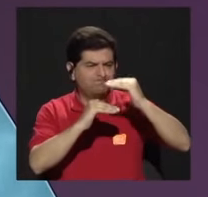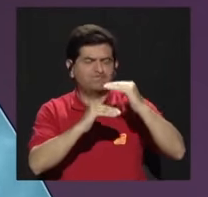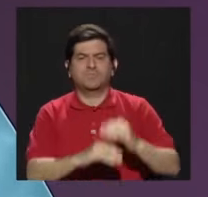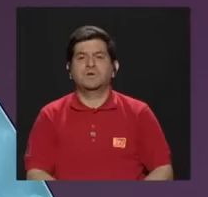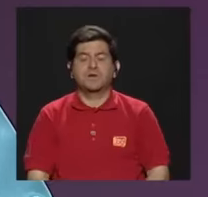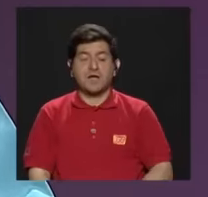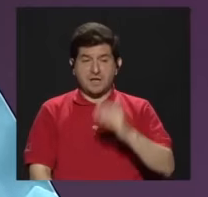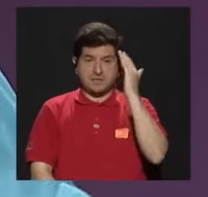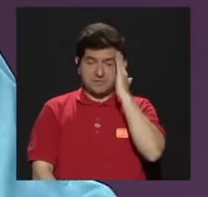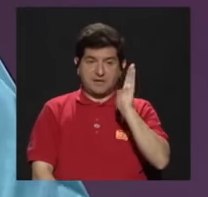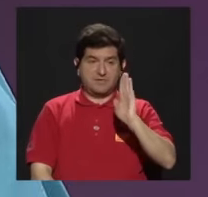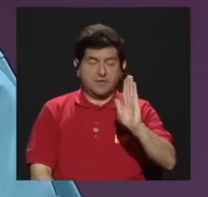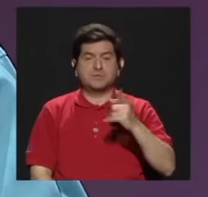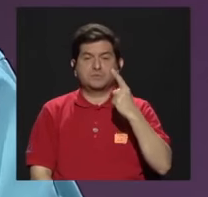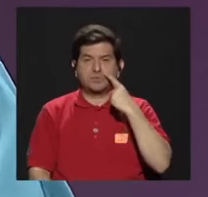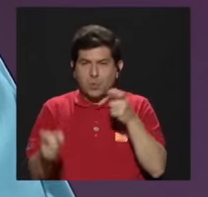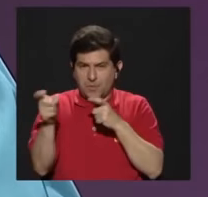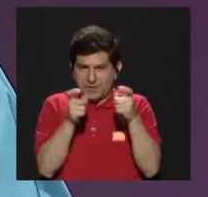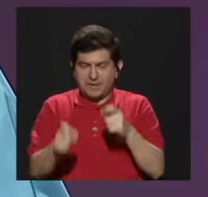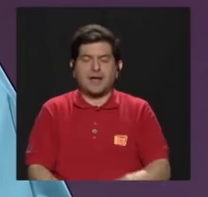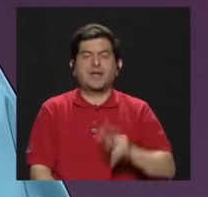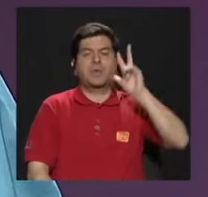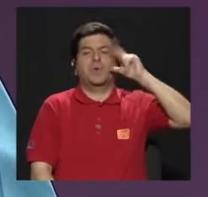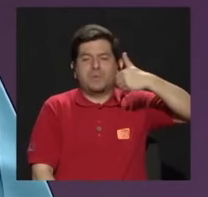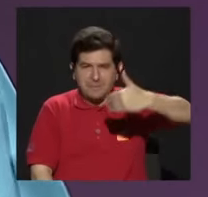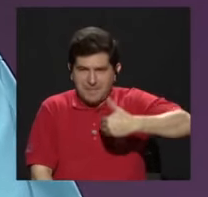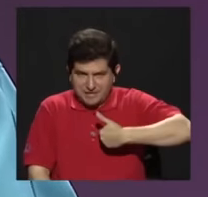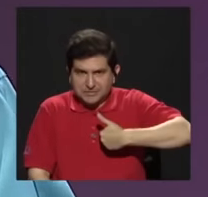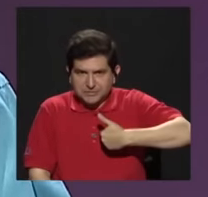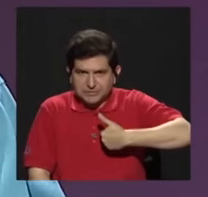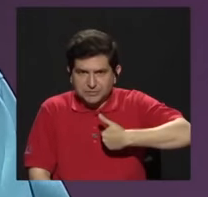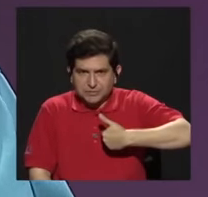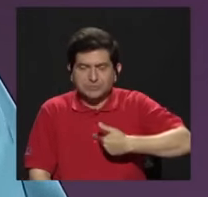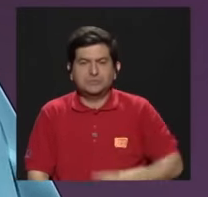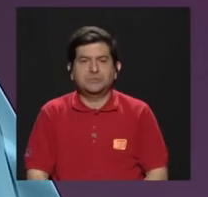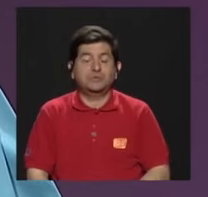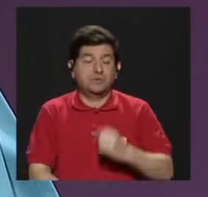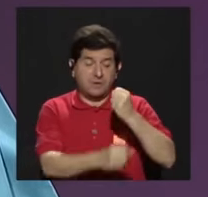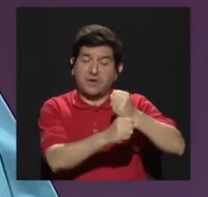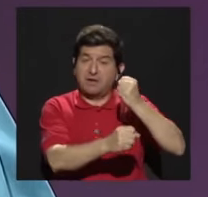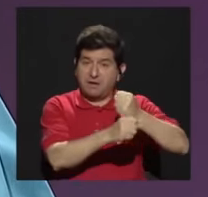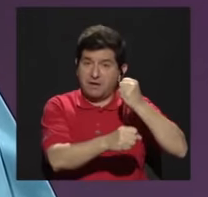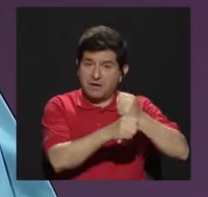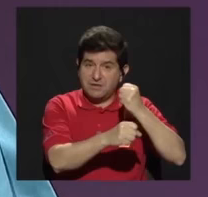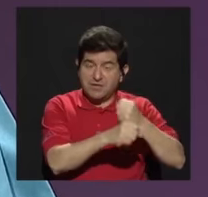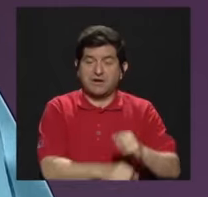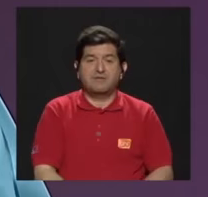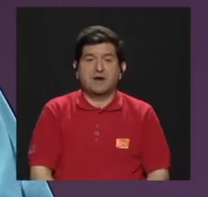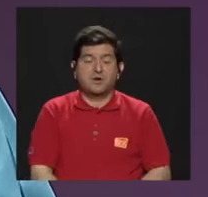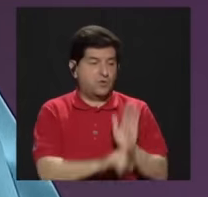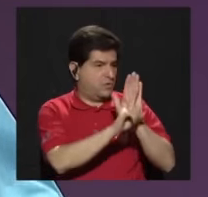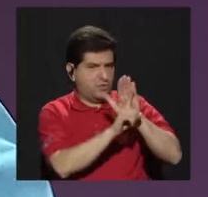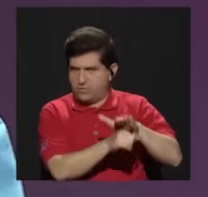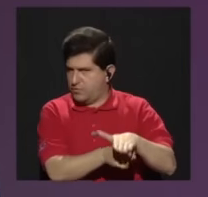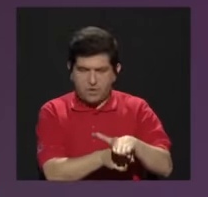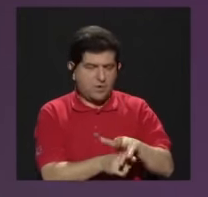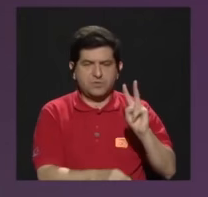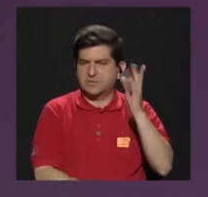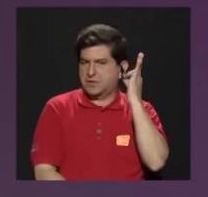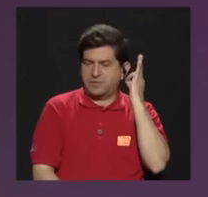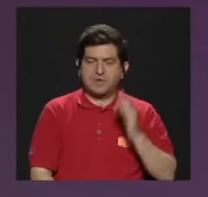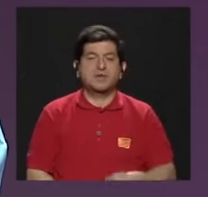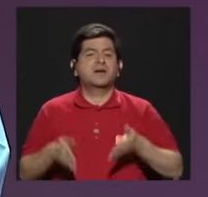reconocer su patriarcado, el machismo que tenemos, en el trabajo, no acose a las compañeras, en la